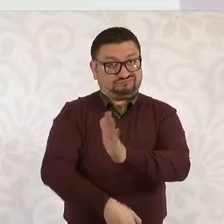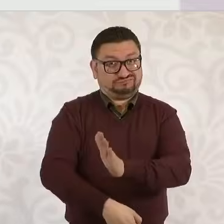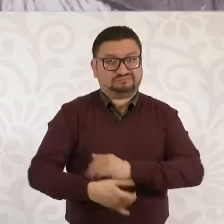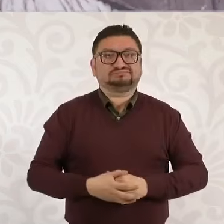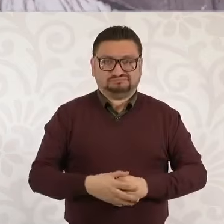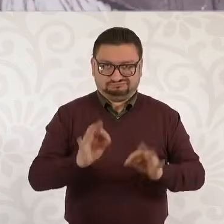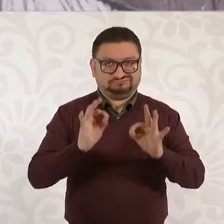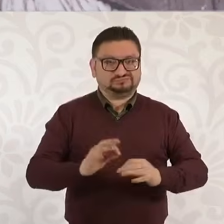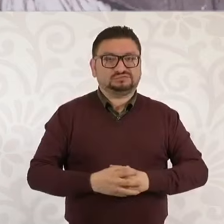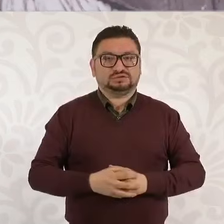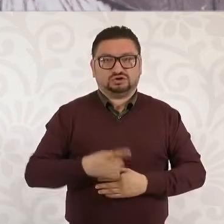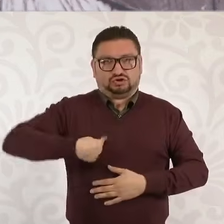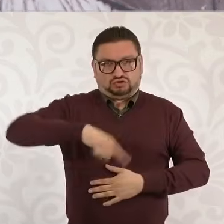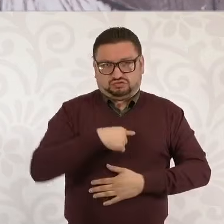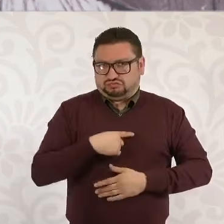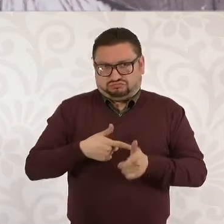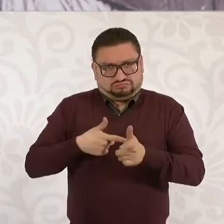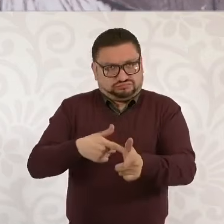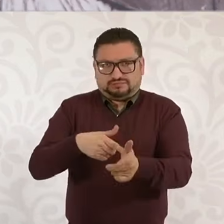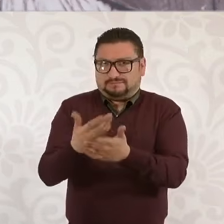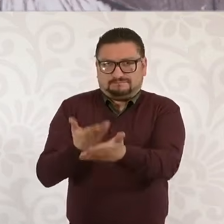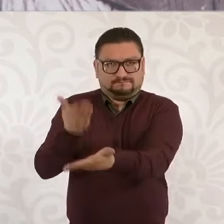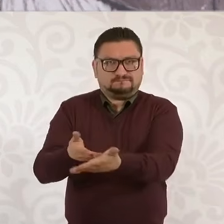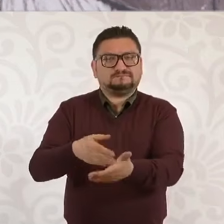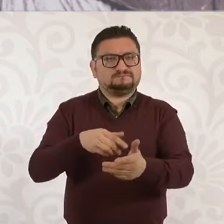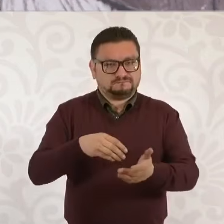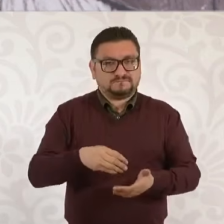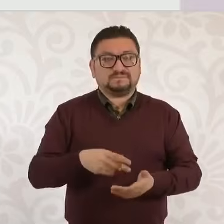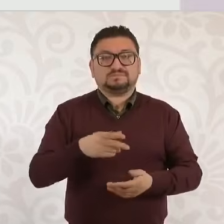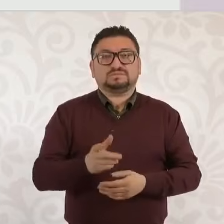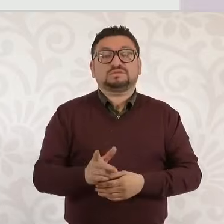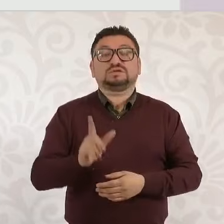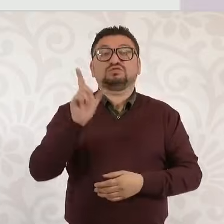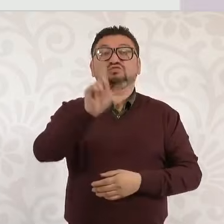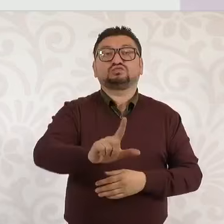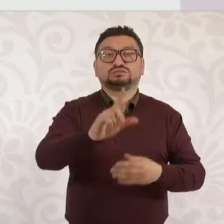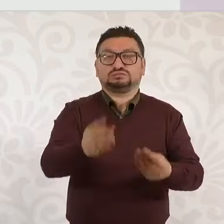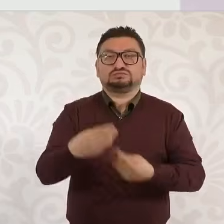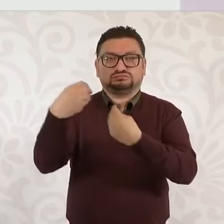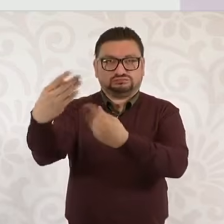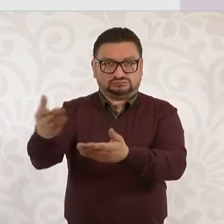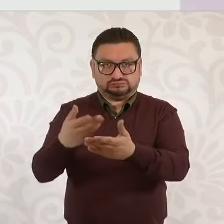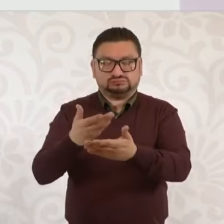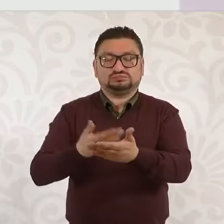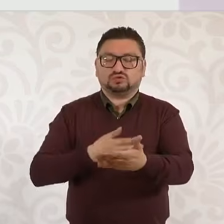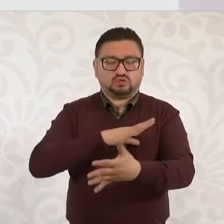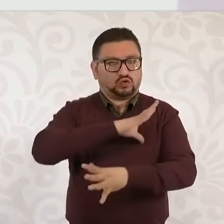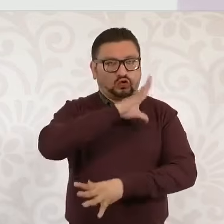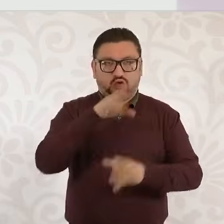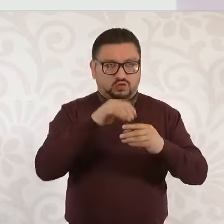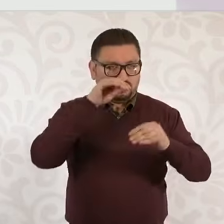Y nosotros la vamos a mantener. Entonces envía el lunes la propuesta, ya con todos